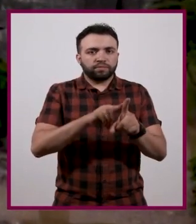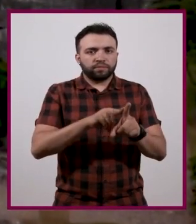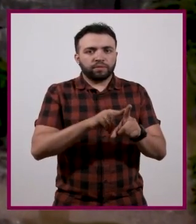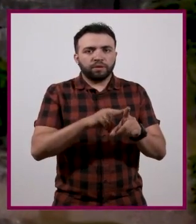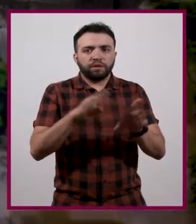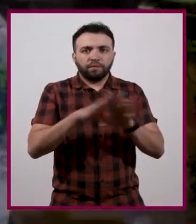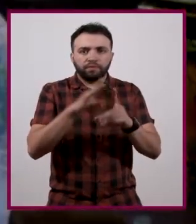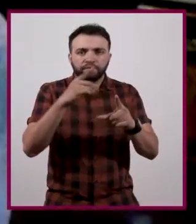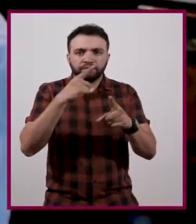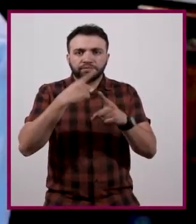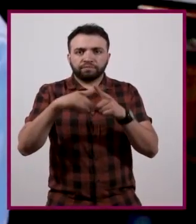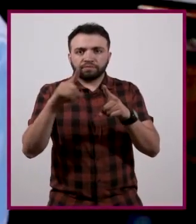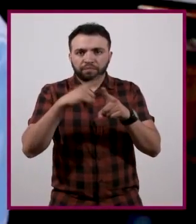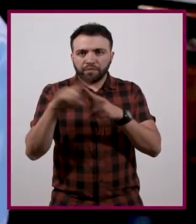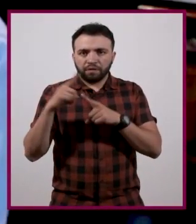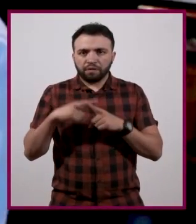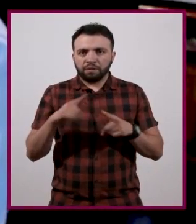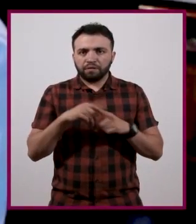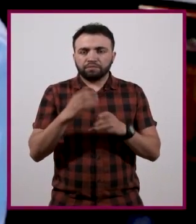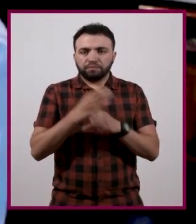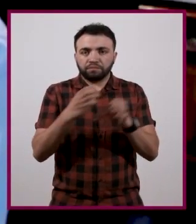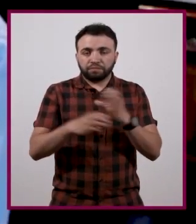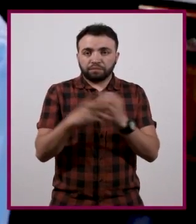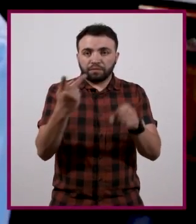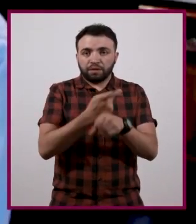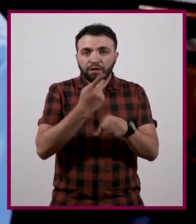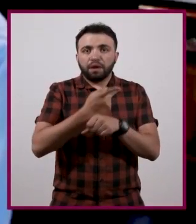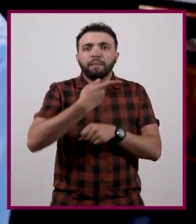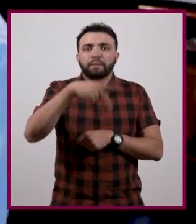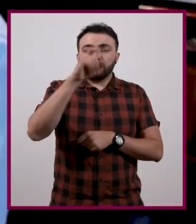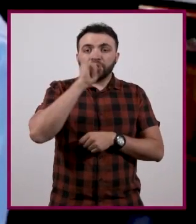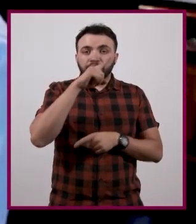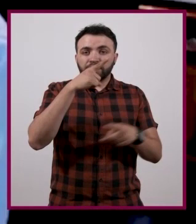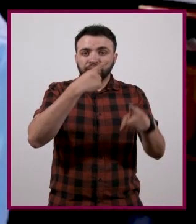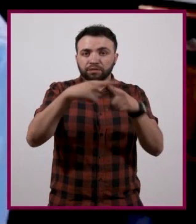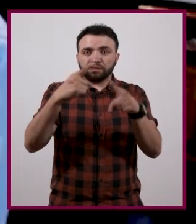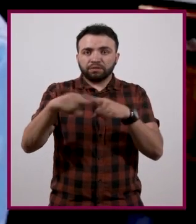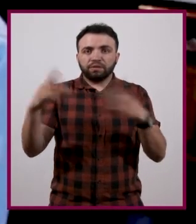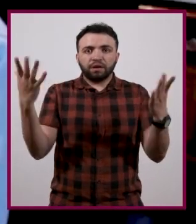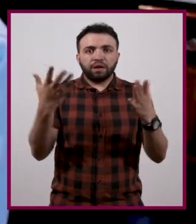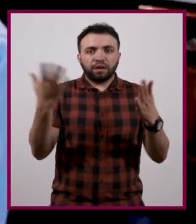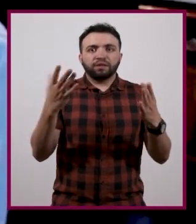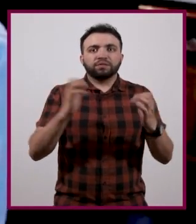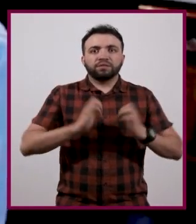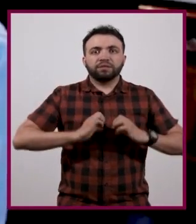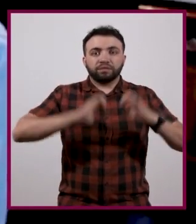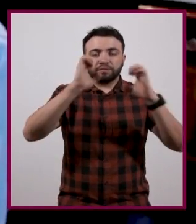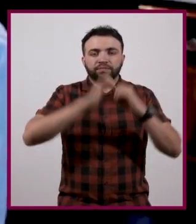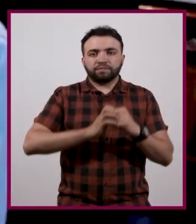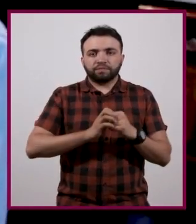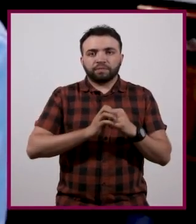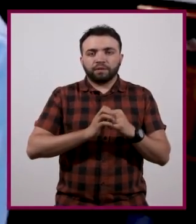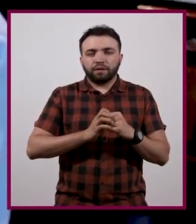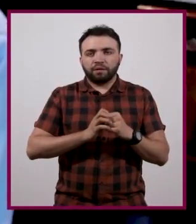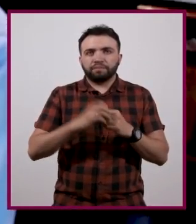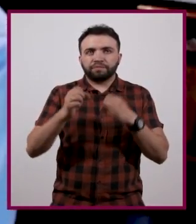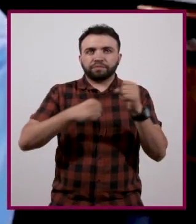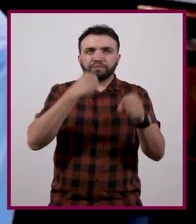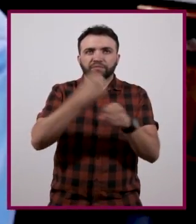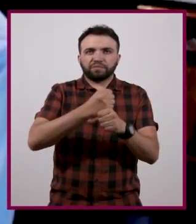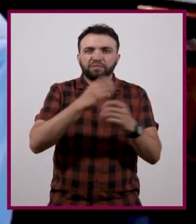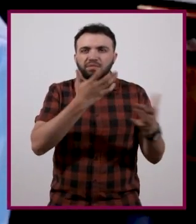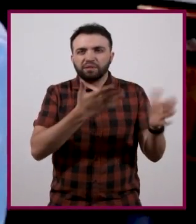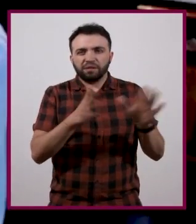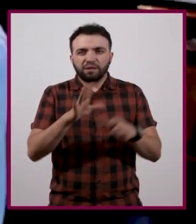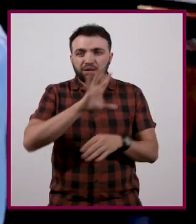solo distintos momentos, sino distintas formas de hacer arquitectura. Entonces, para el año 500, quizá